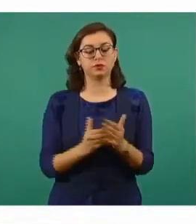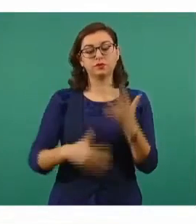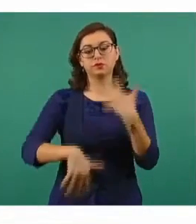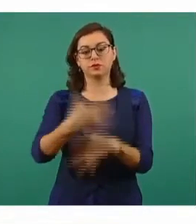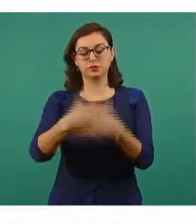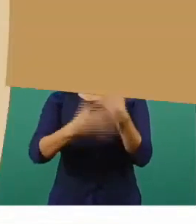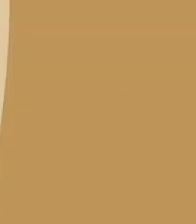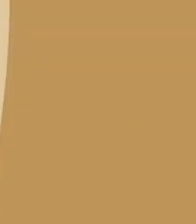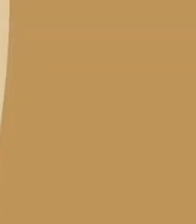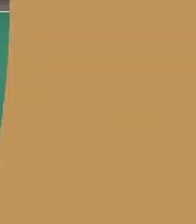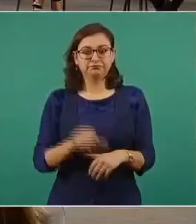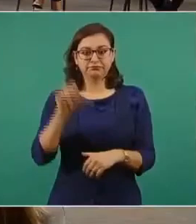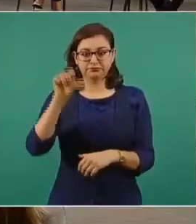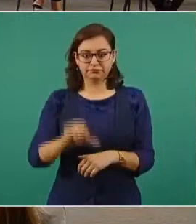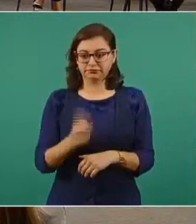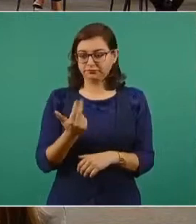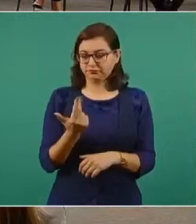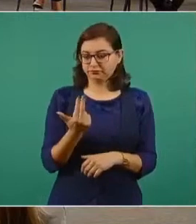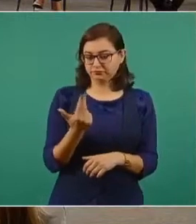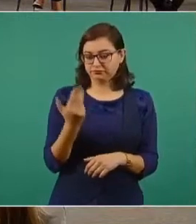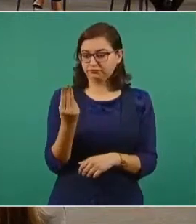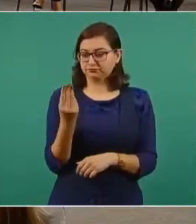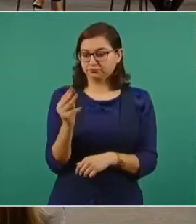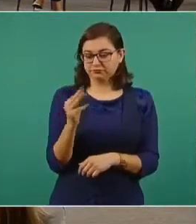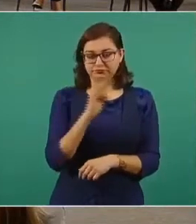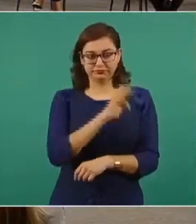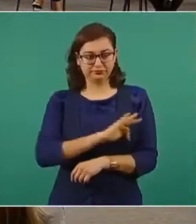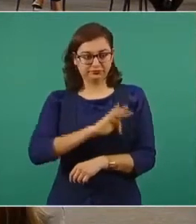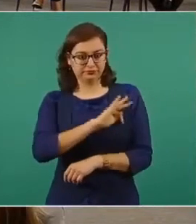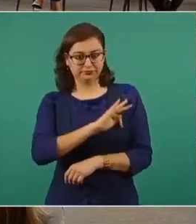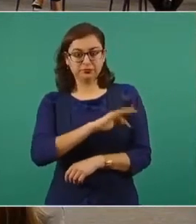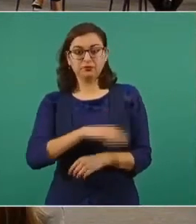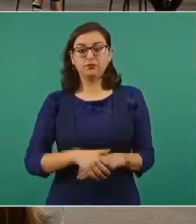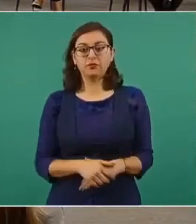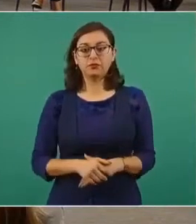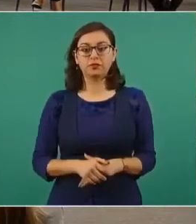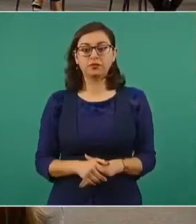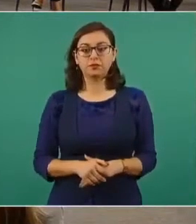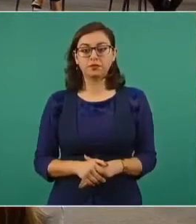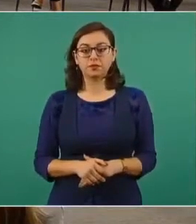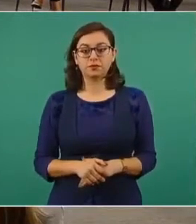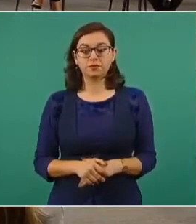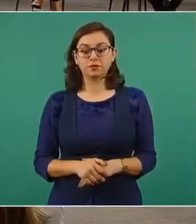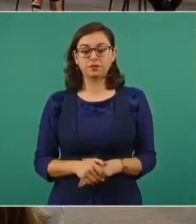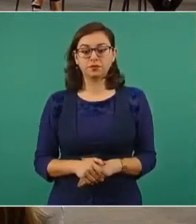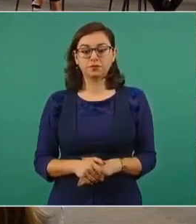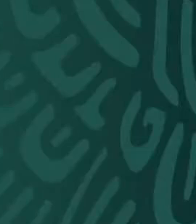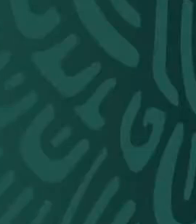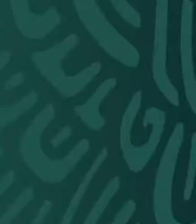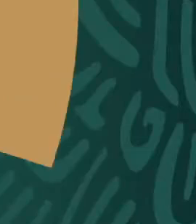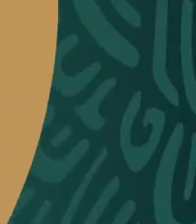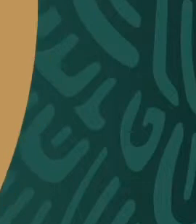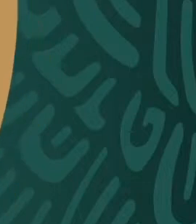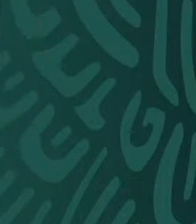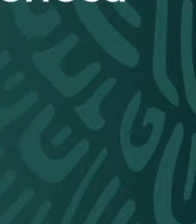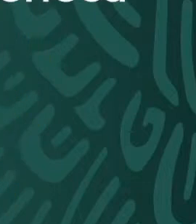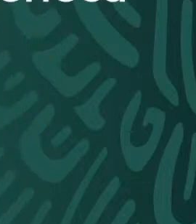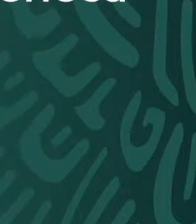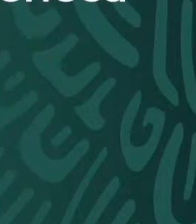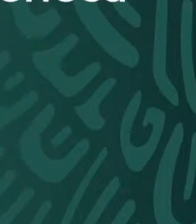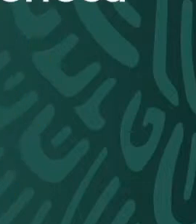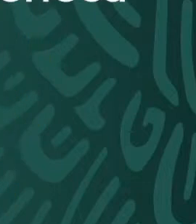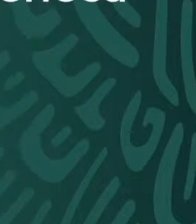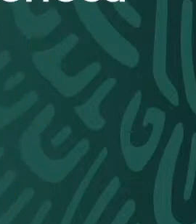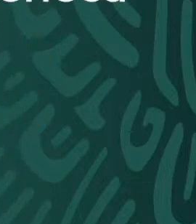34.179.015 dosis de vacunas. El titular de la COFEPRIS, Alejandro Schwartz, informó que ya se liberaron los primeros lotes de vacunas